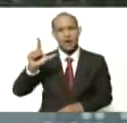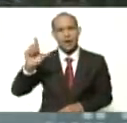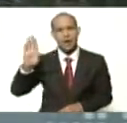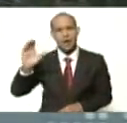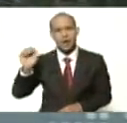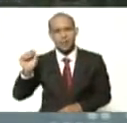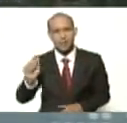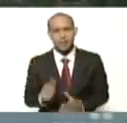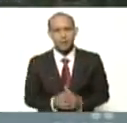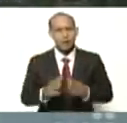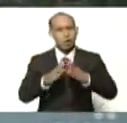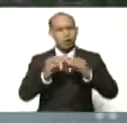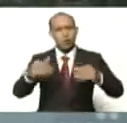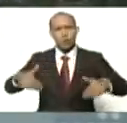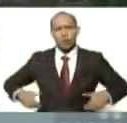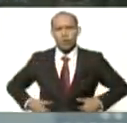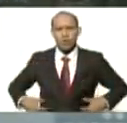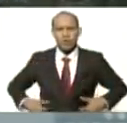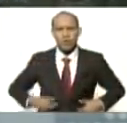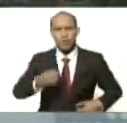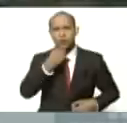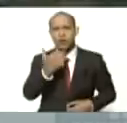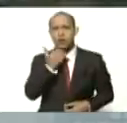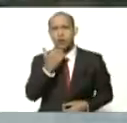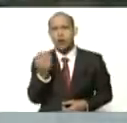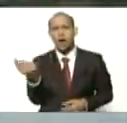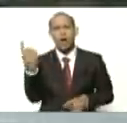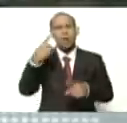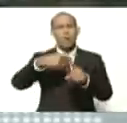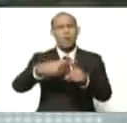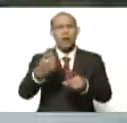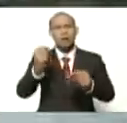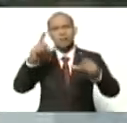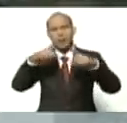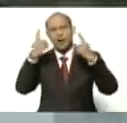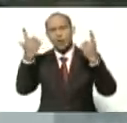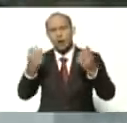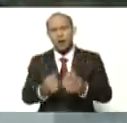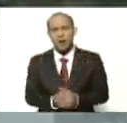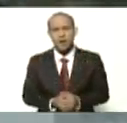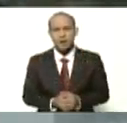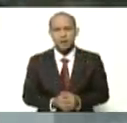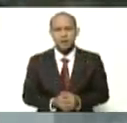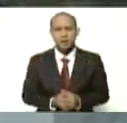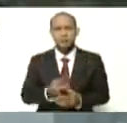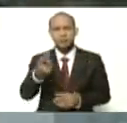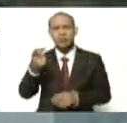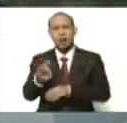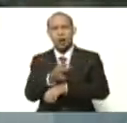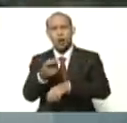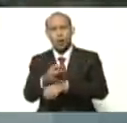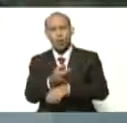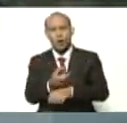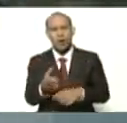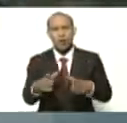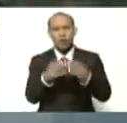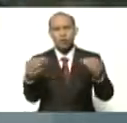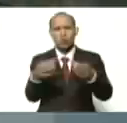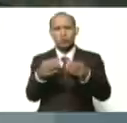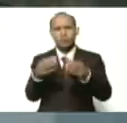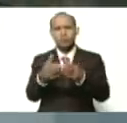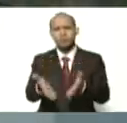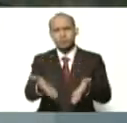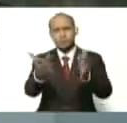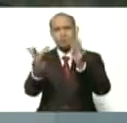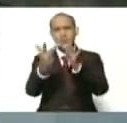y todo este esfuerzo bueno la que más nos tienen que decir desde ya deje la guaira ahí está nuestro gobernador está todo nuestro equipo adelante la